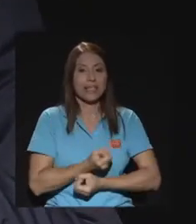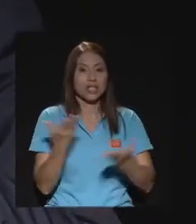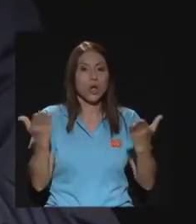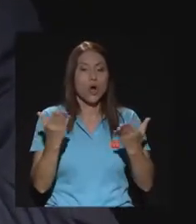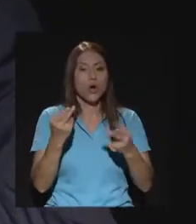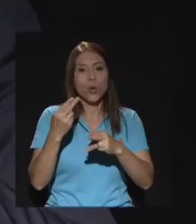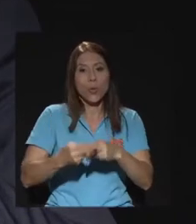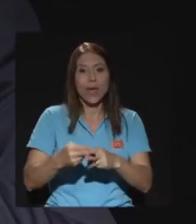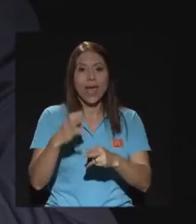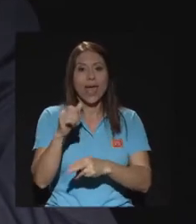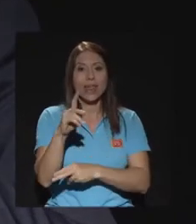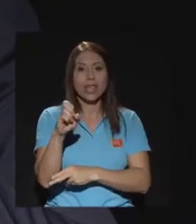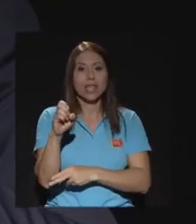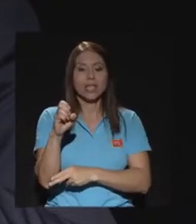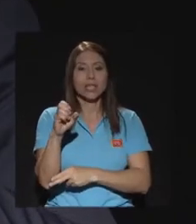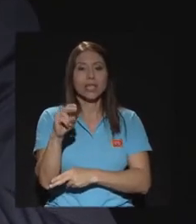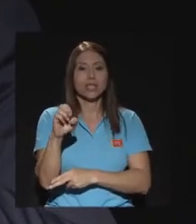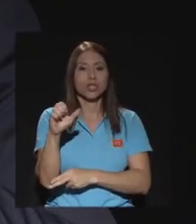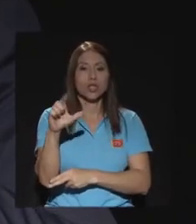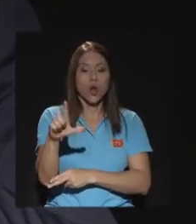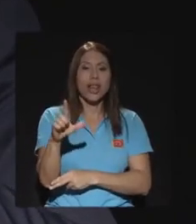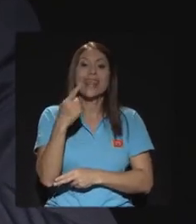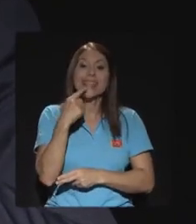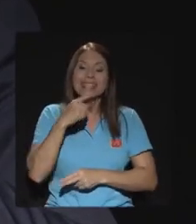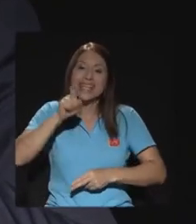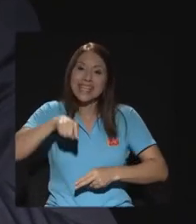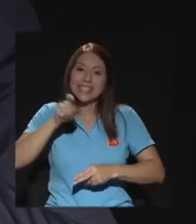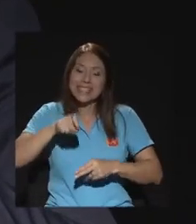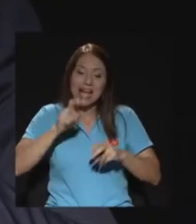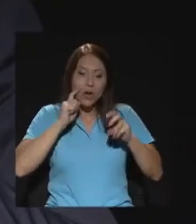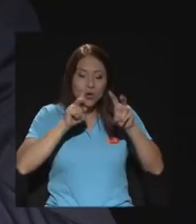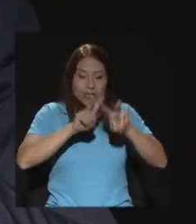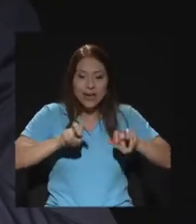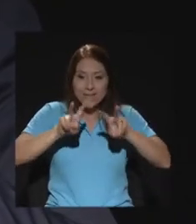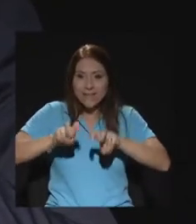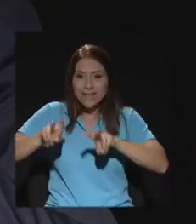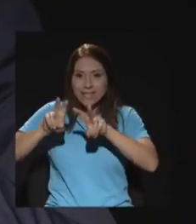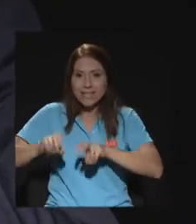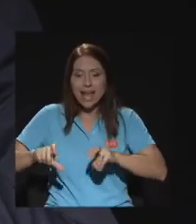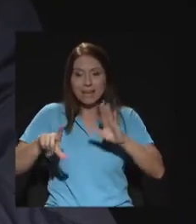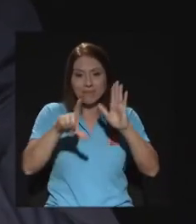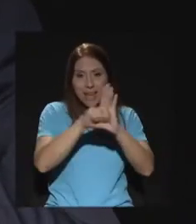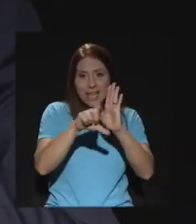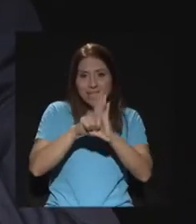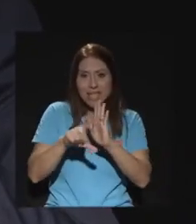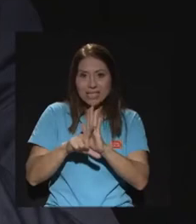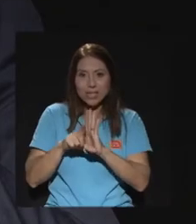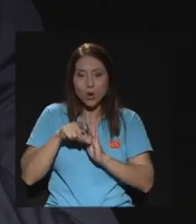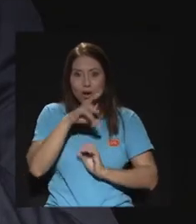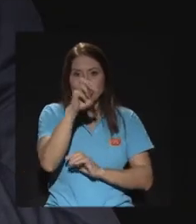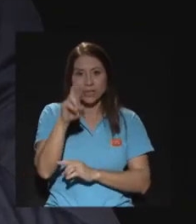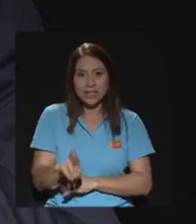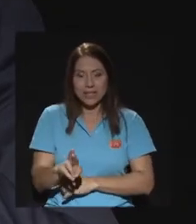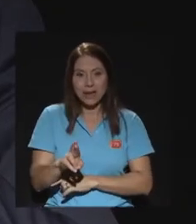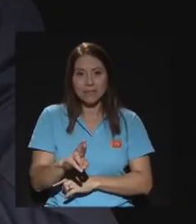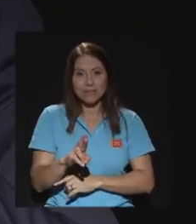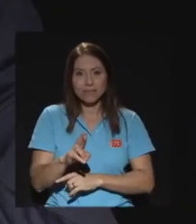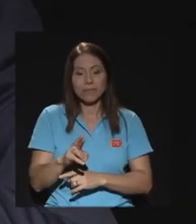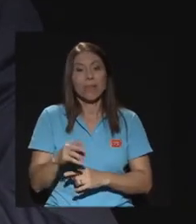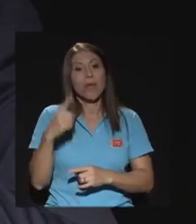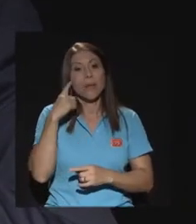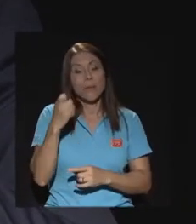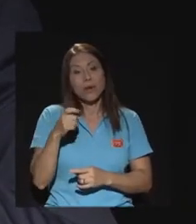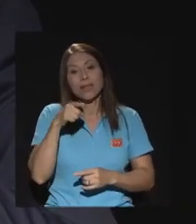es necesario, en este caso específico, hacer una revisión sistemática en nuestro país de una legislación en torno a lo que en este